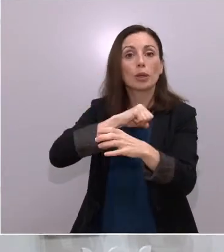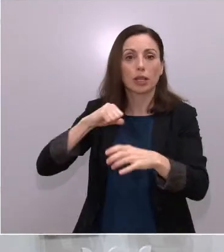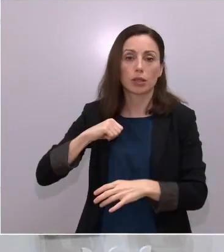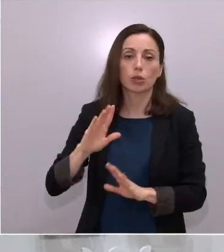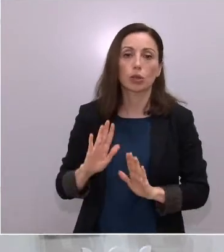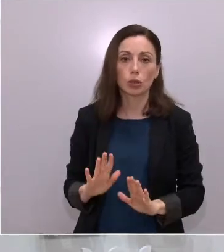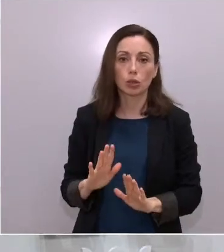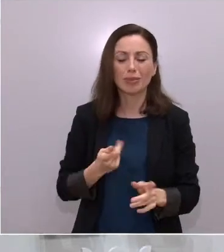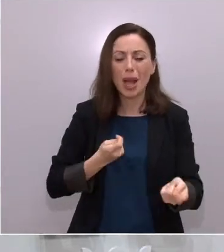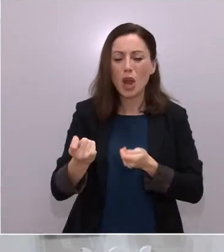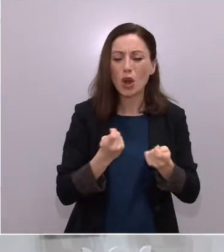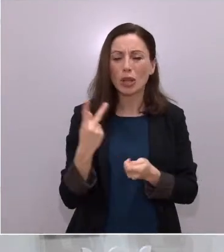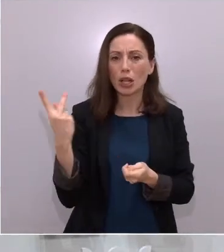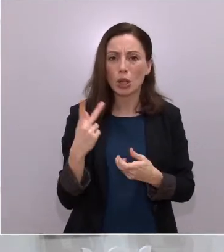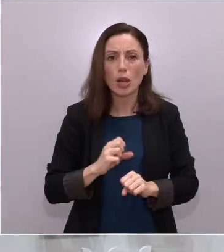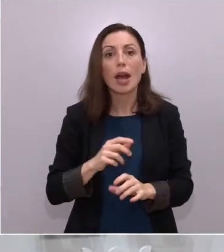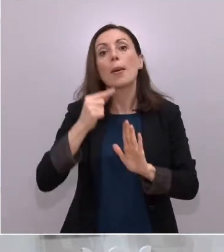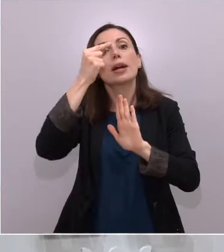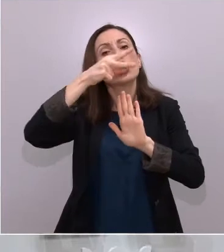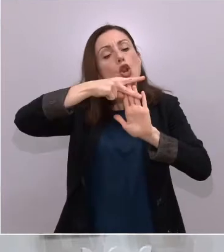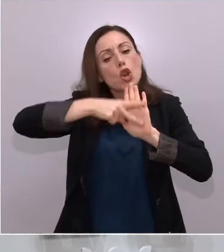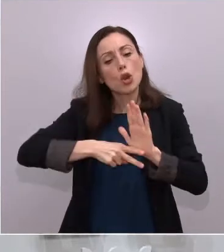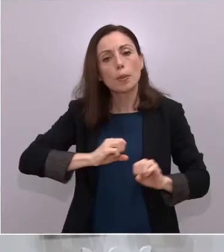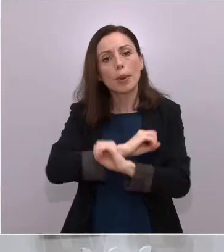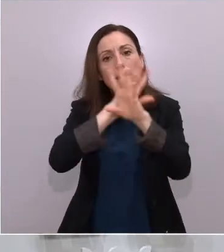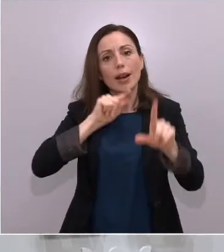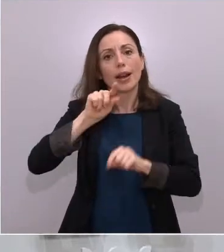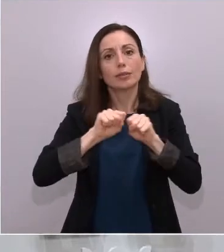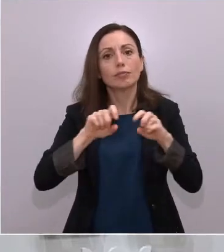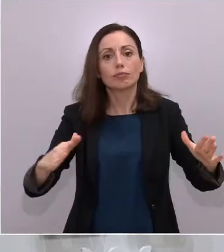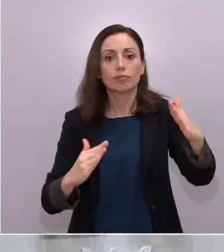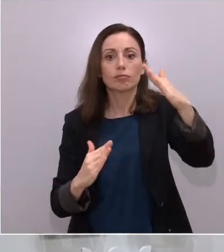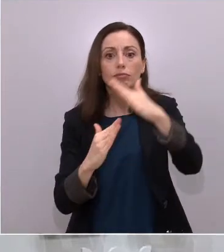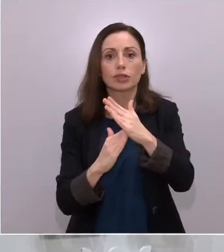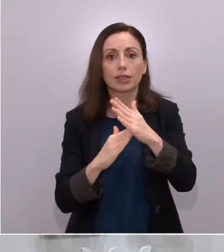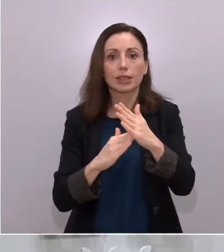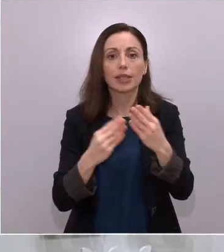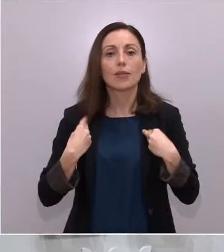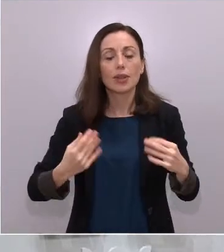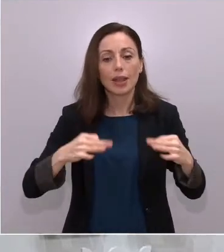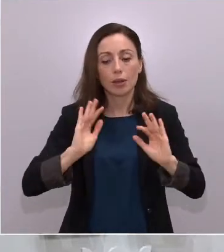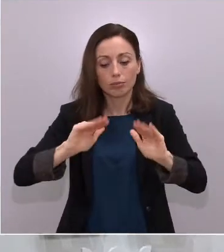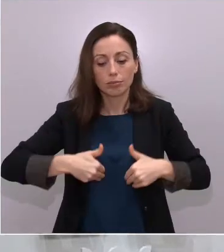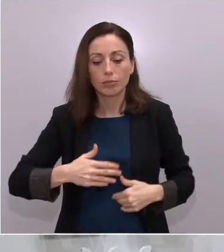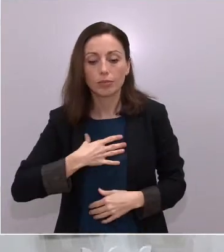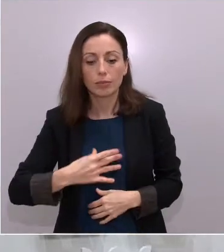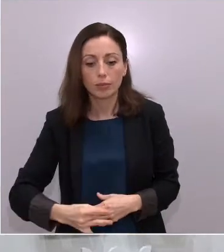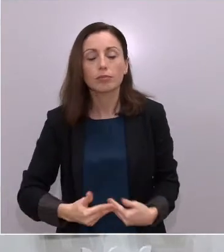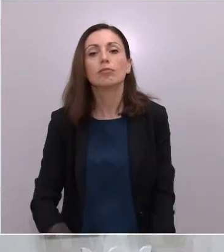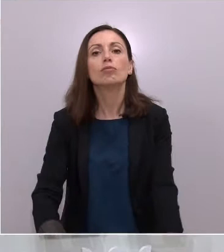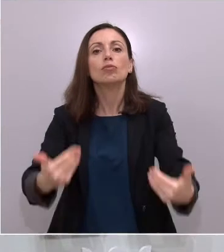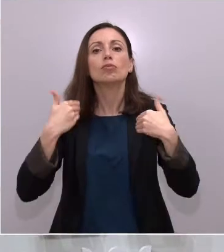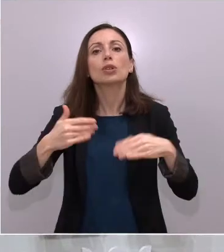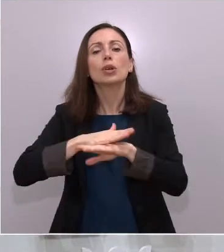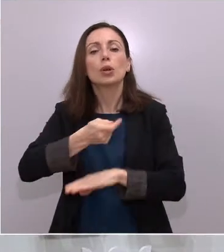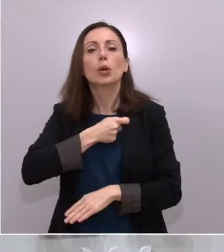coordinación y con unas normas claras seguiremos frenando la pandemia y podremos volver a la normalidad. Compete al Gobierno de